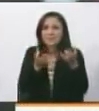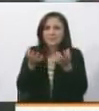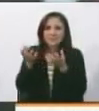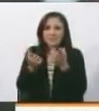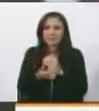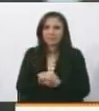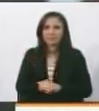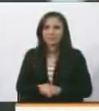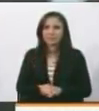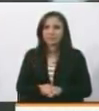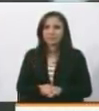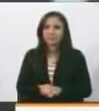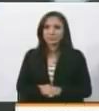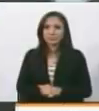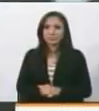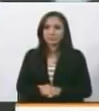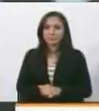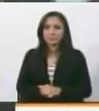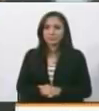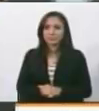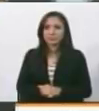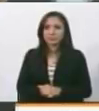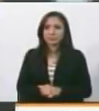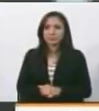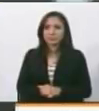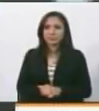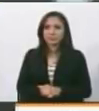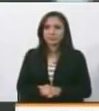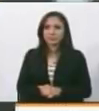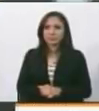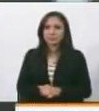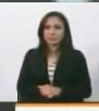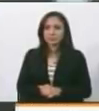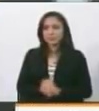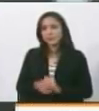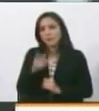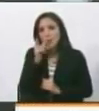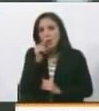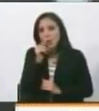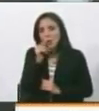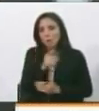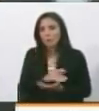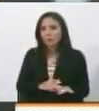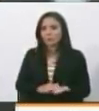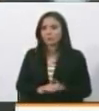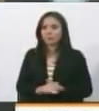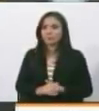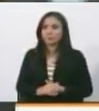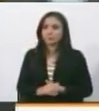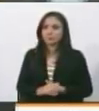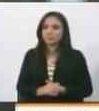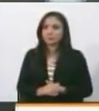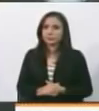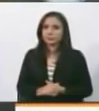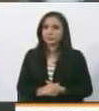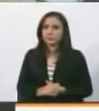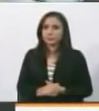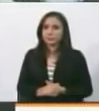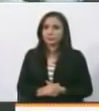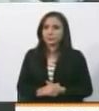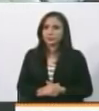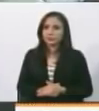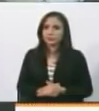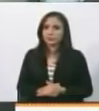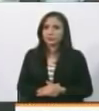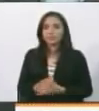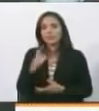Ese nombre se lo vamos a cambiar, Ravel. Representada por el ciudadano Alberto Federico Ravel. Arriaza. Antecedente,